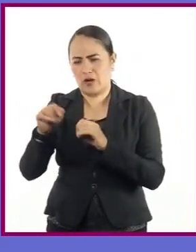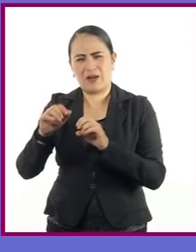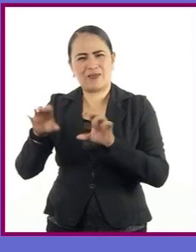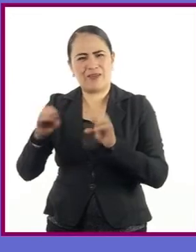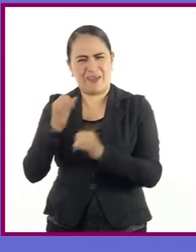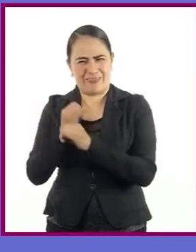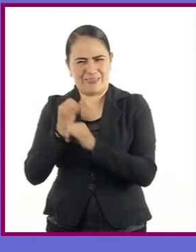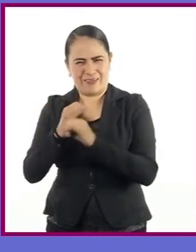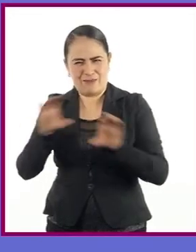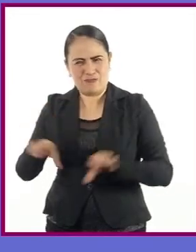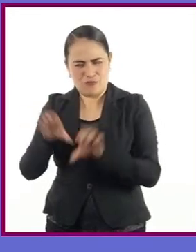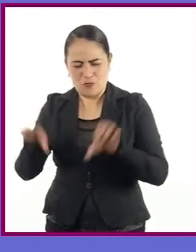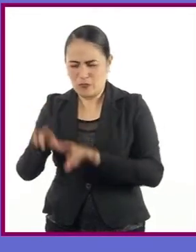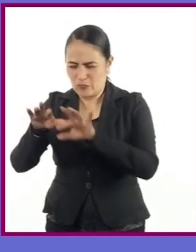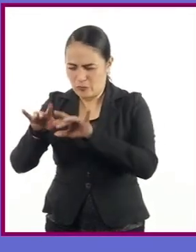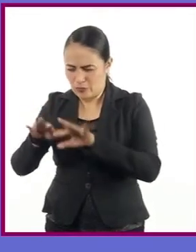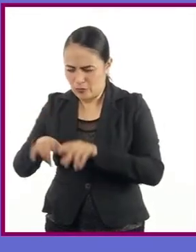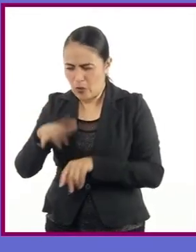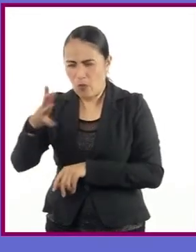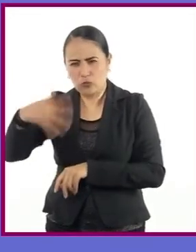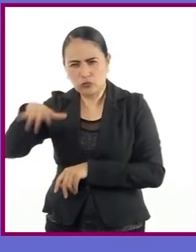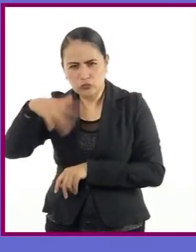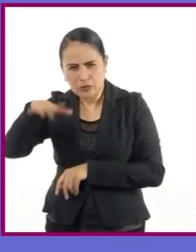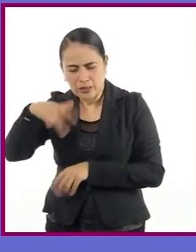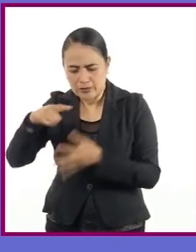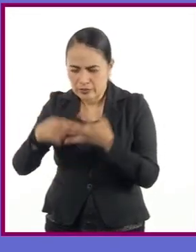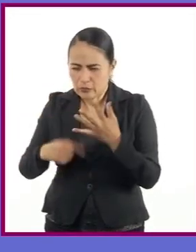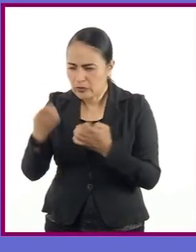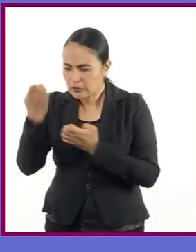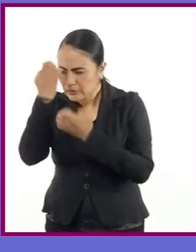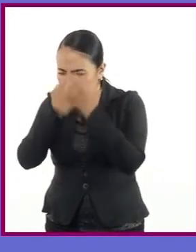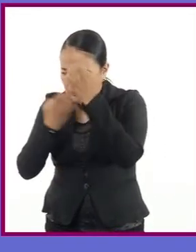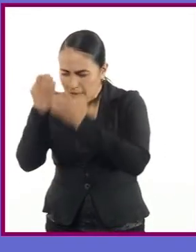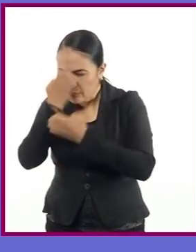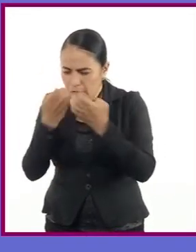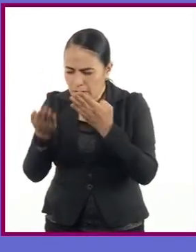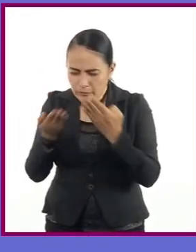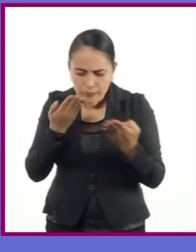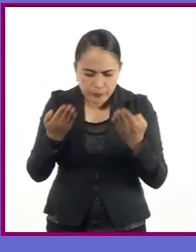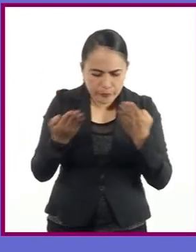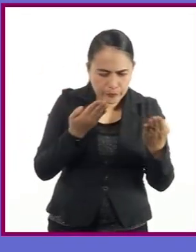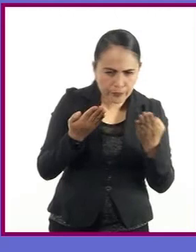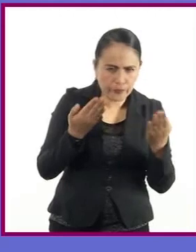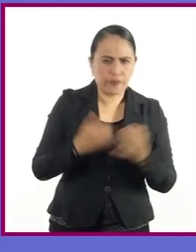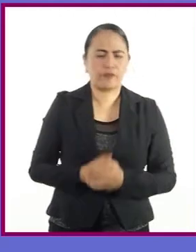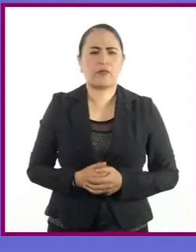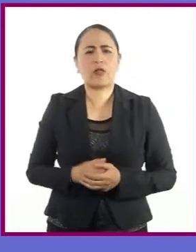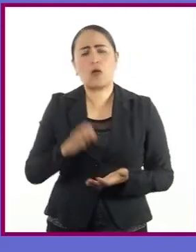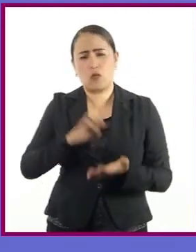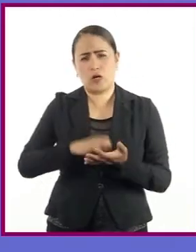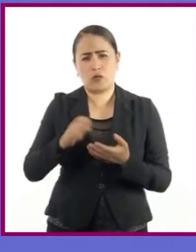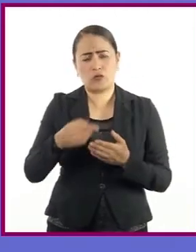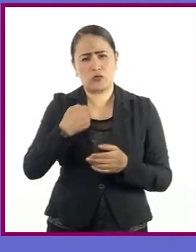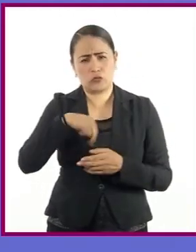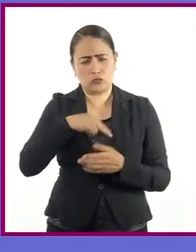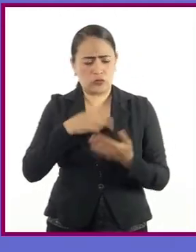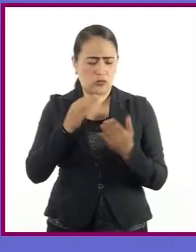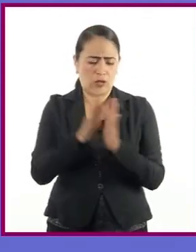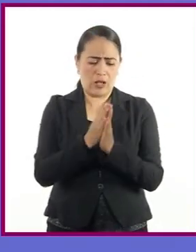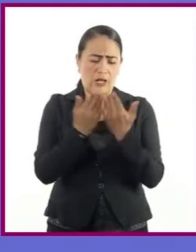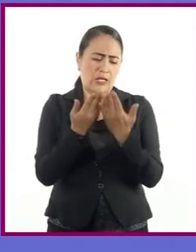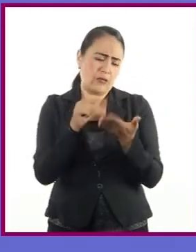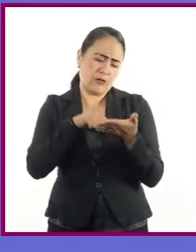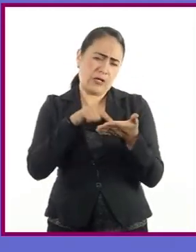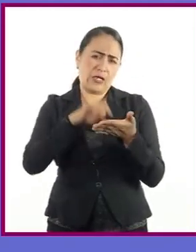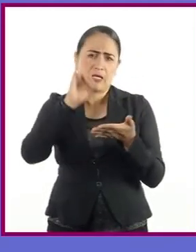digital. Para sazonar, evaluamos el material. En este punto de cocción, por ejemplo, podemos revisar el índice para darnos una